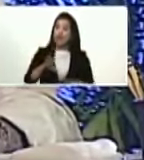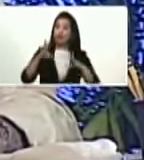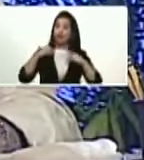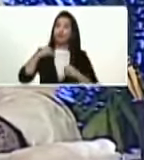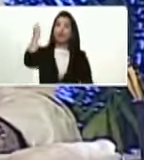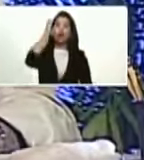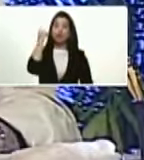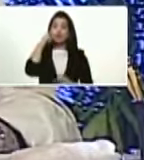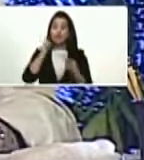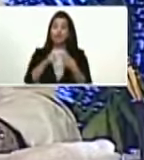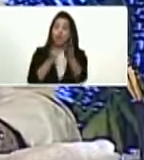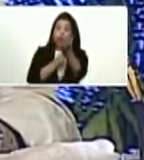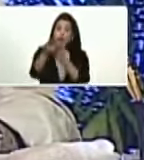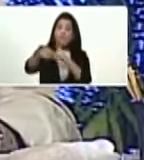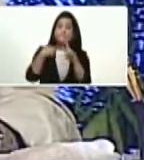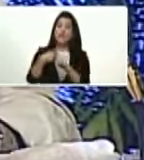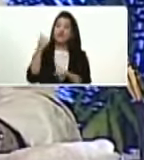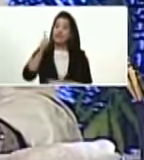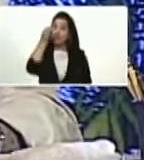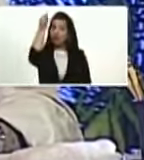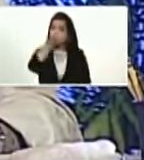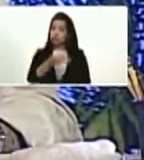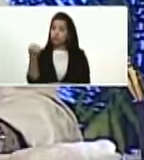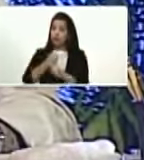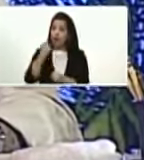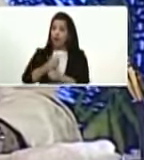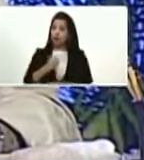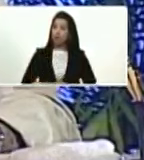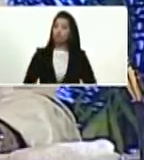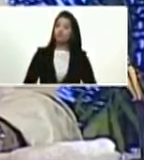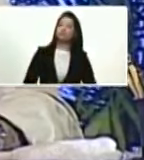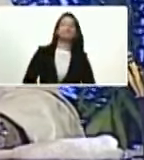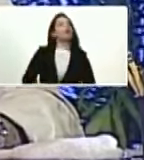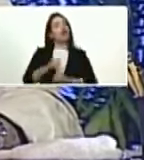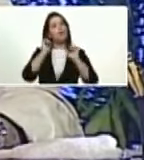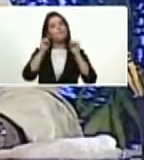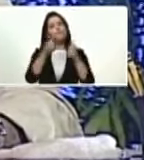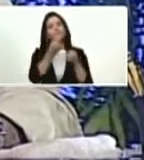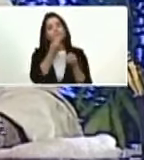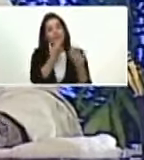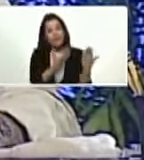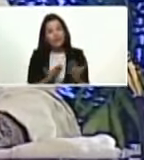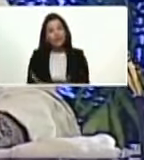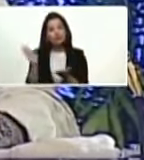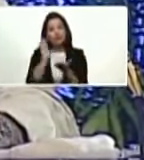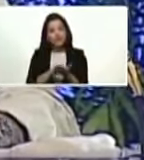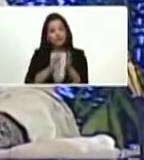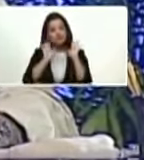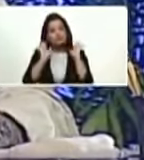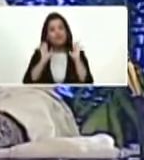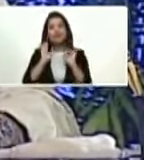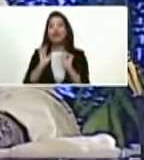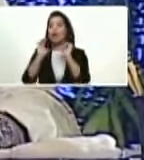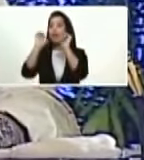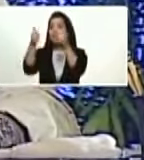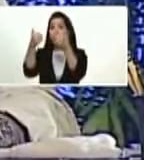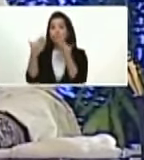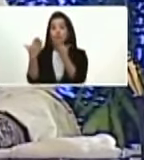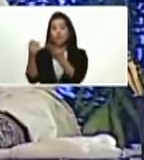con máxima eficiencia. Bueno, les ratifico la bienvenida a cada uno y vamos a darle la palabra